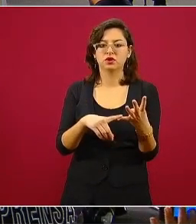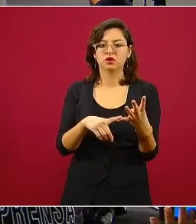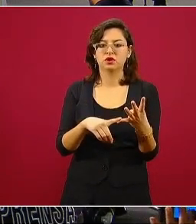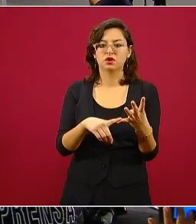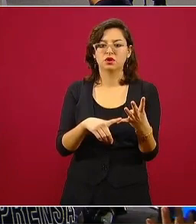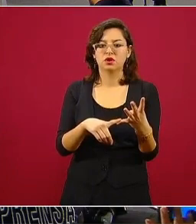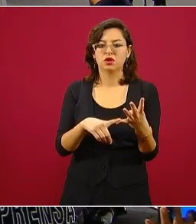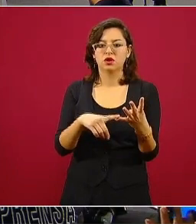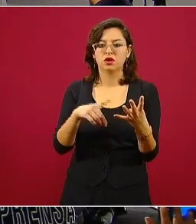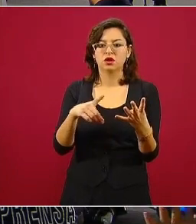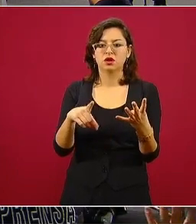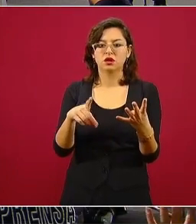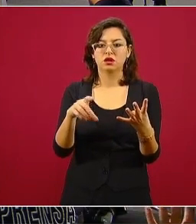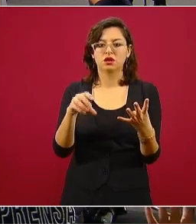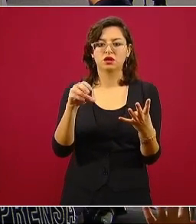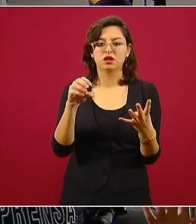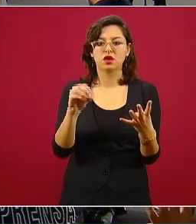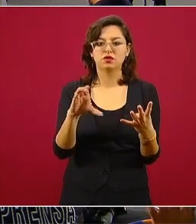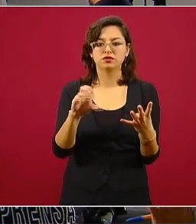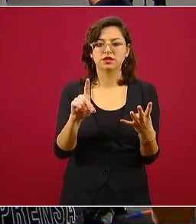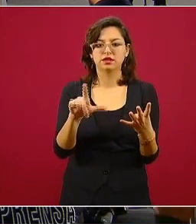el Desarrollo Económicos,